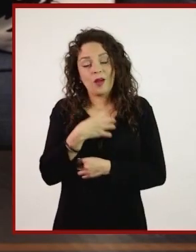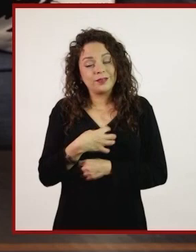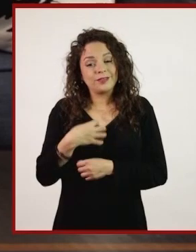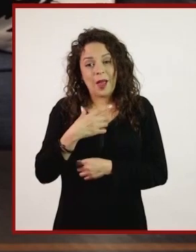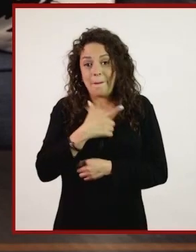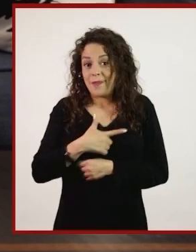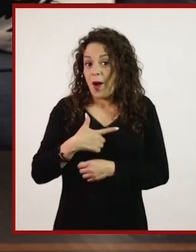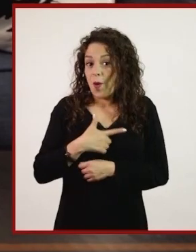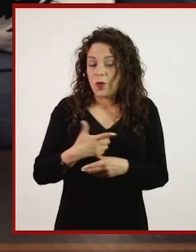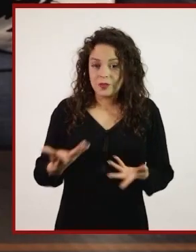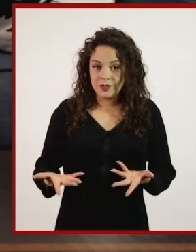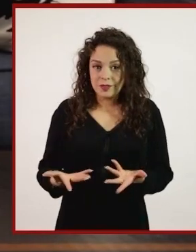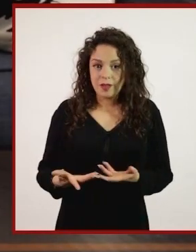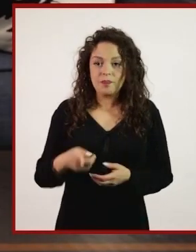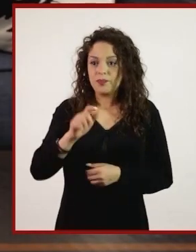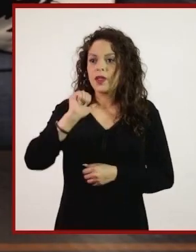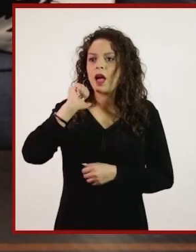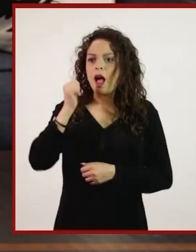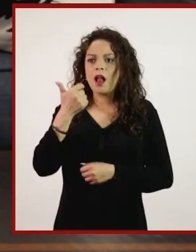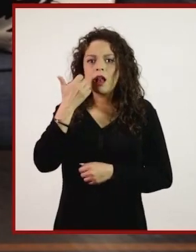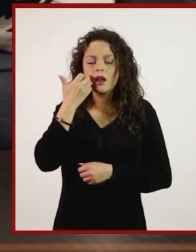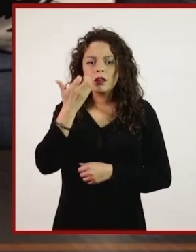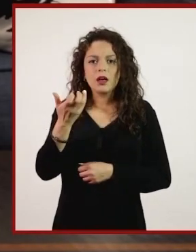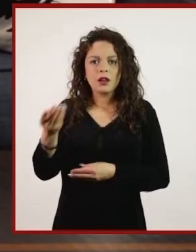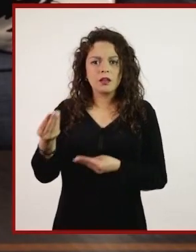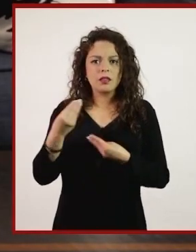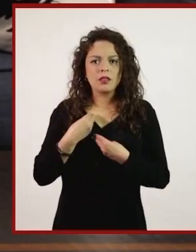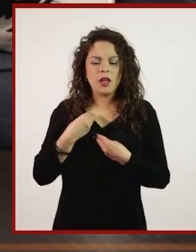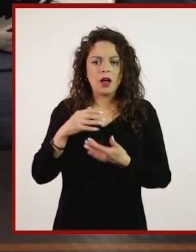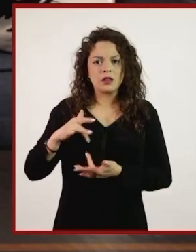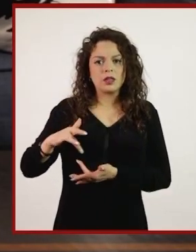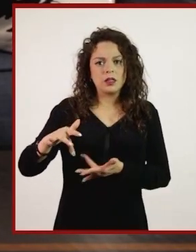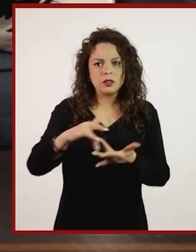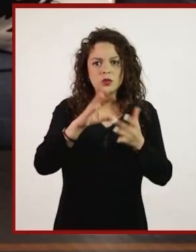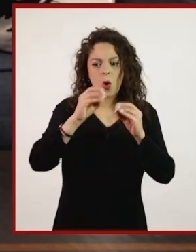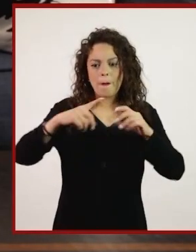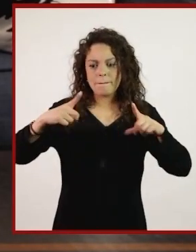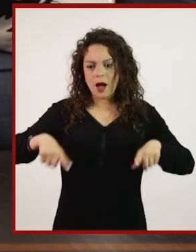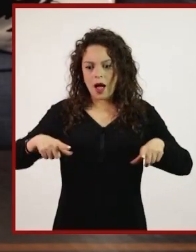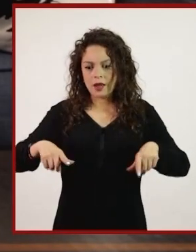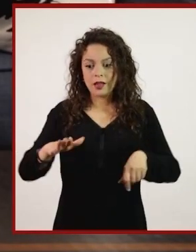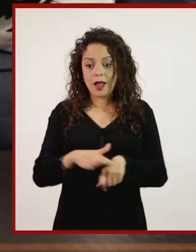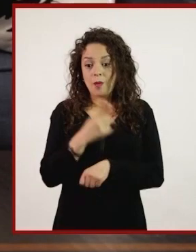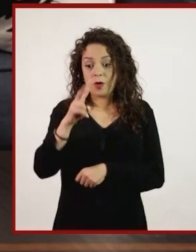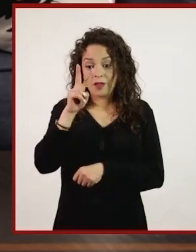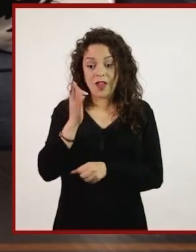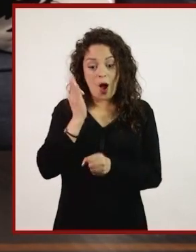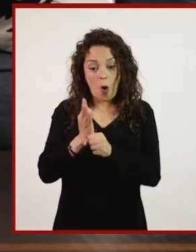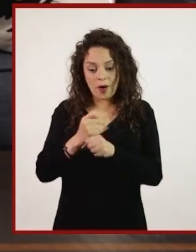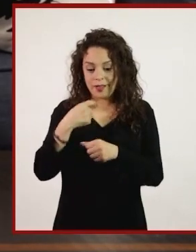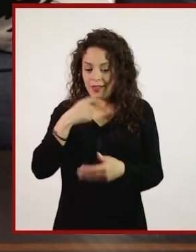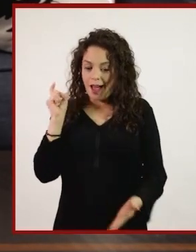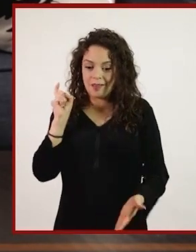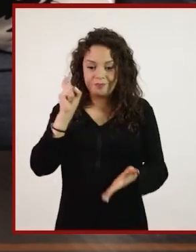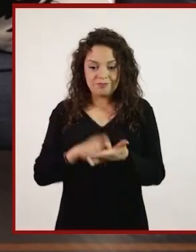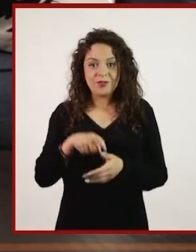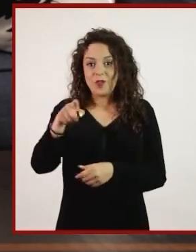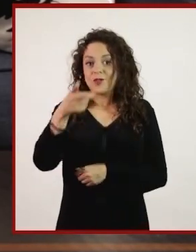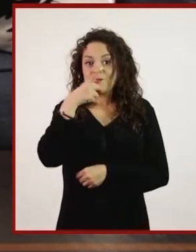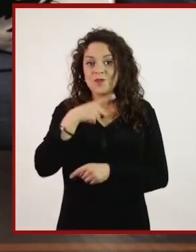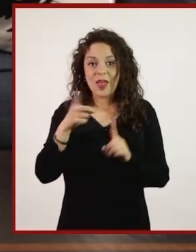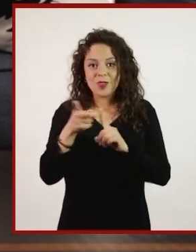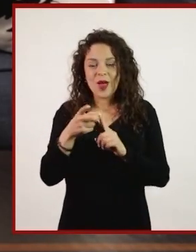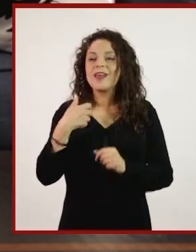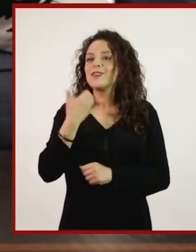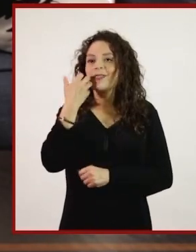verdad, qué rica entrevista, no sé tú, Pam, pero yo la disfruté bastante. María, no sé si nos quieras compartir alguna red social, página, porque